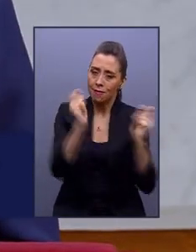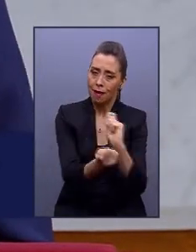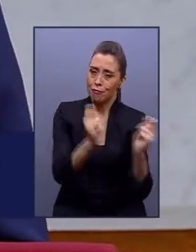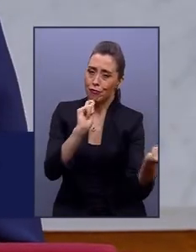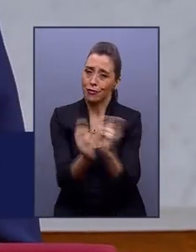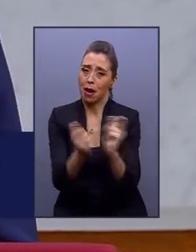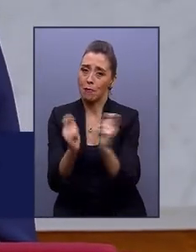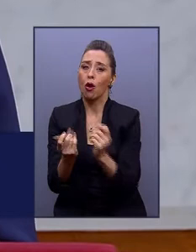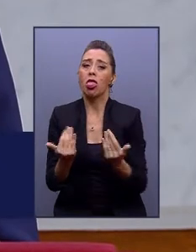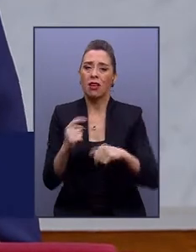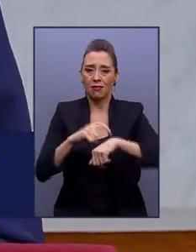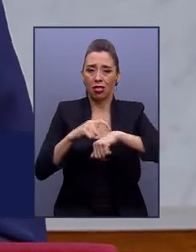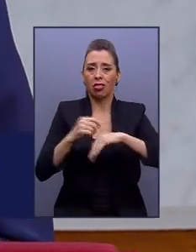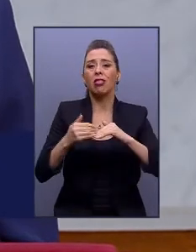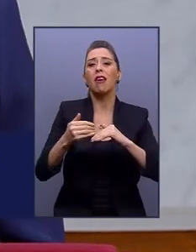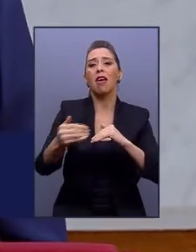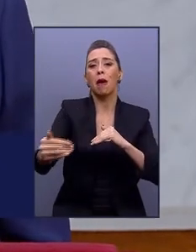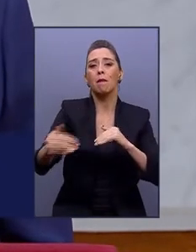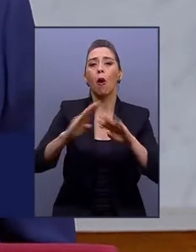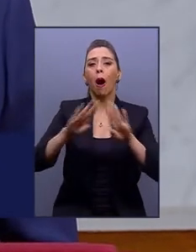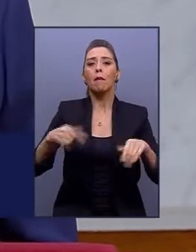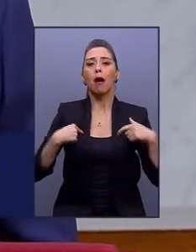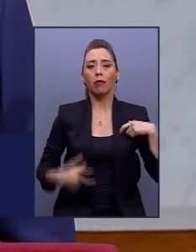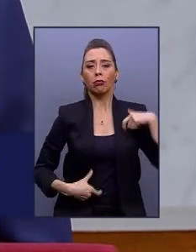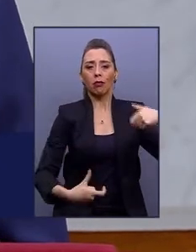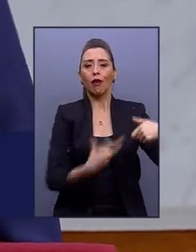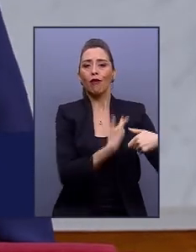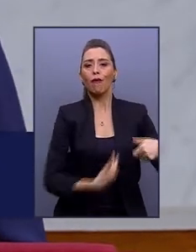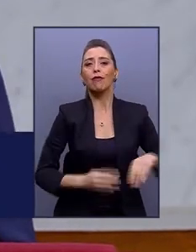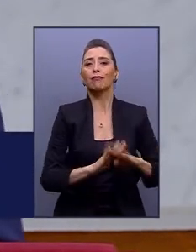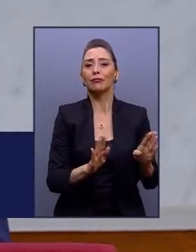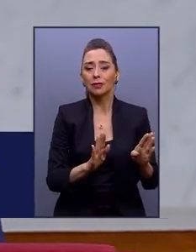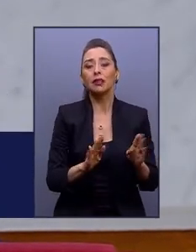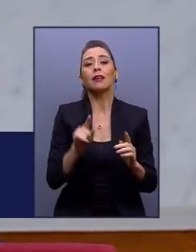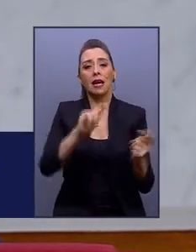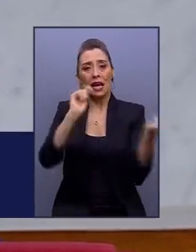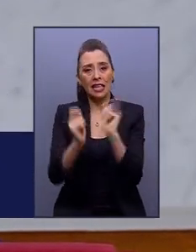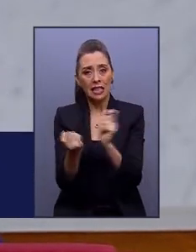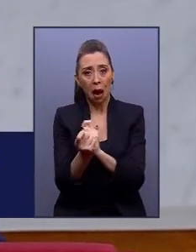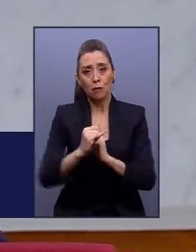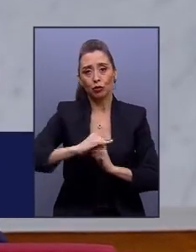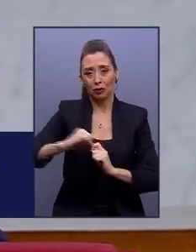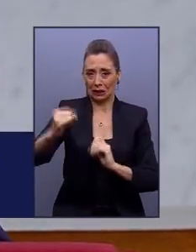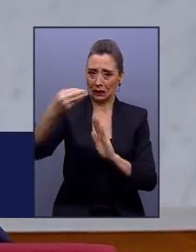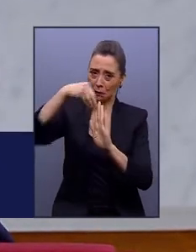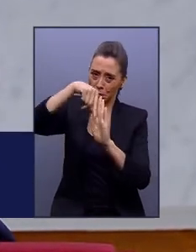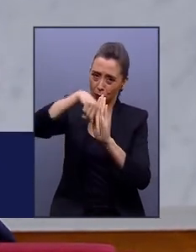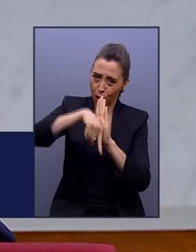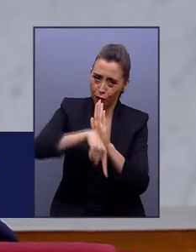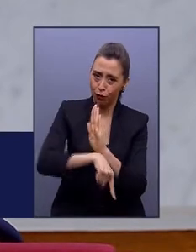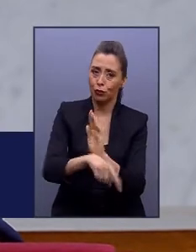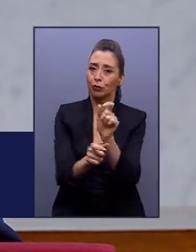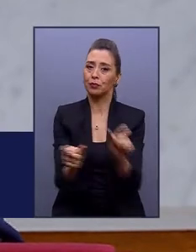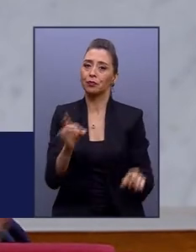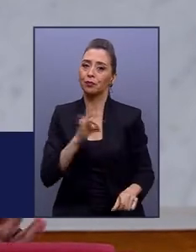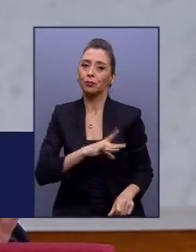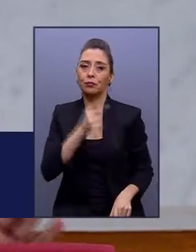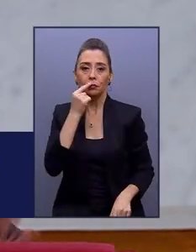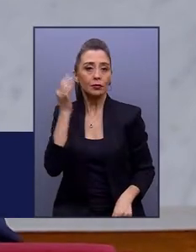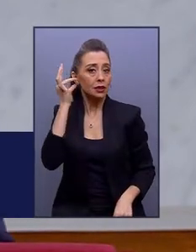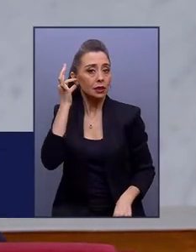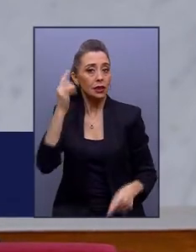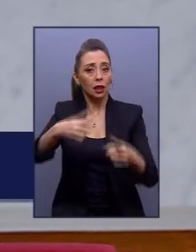requerirá un buen tiempo más allá de mi gobierno. Sé que son cambios que habrá que continuar y profundizar y que los chilenos y chilenas